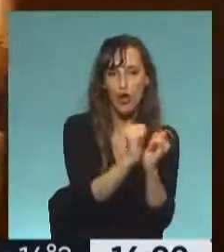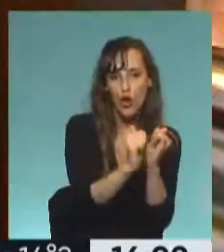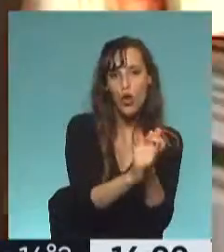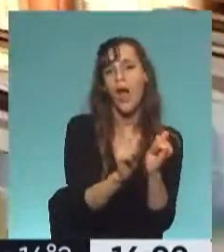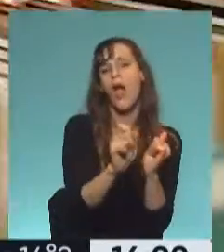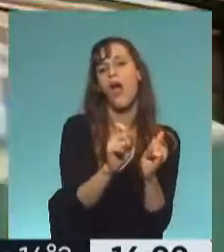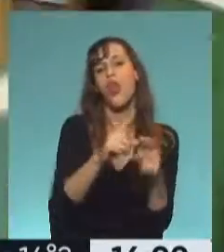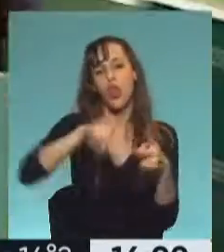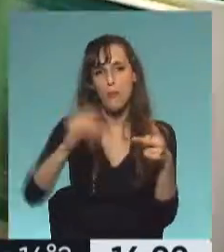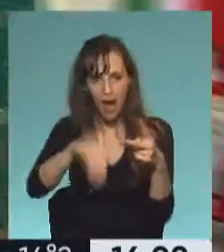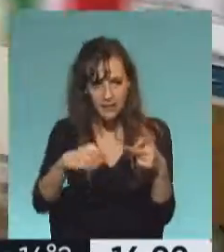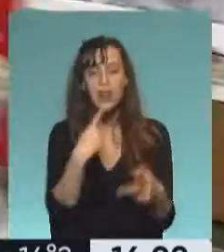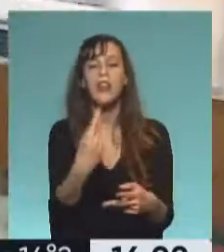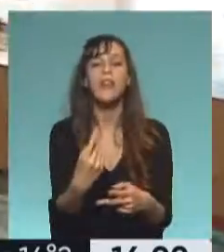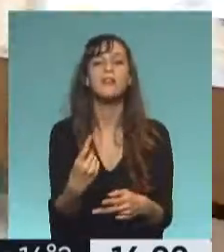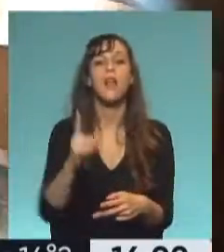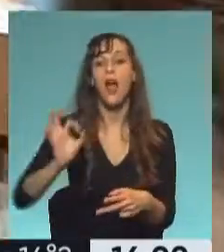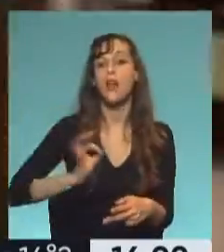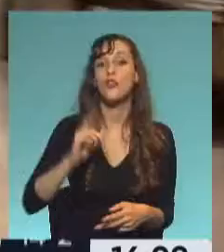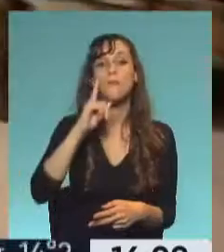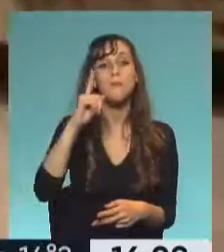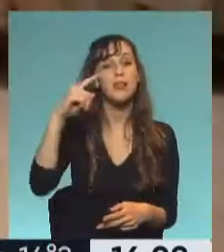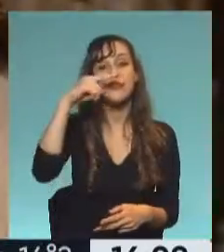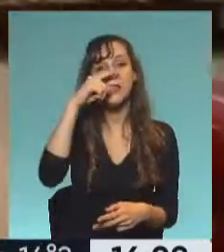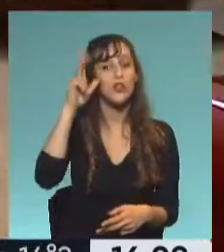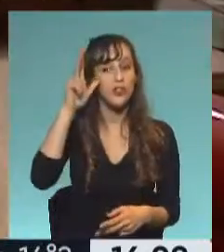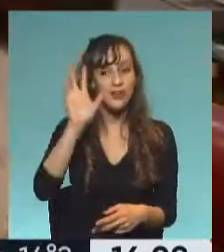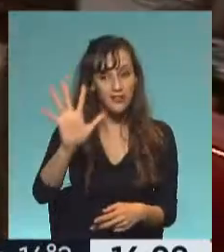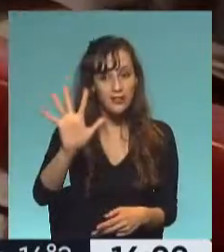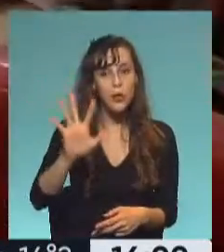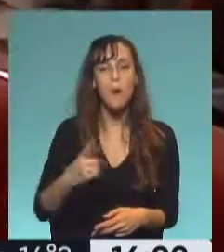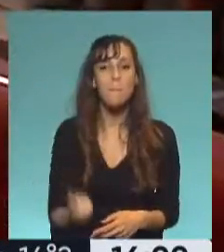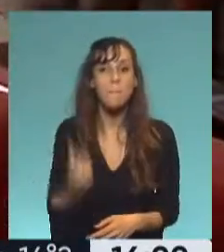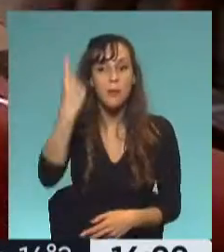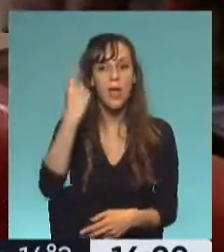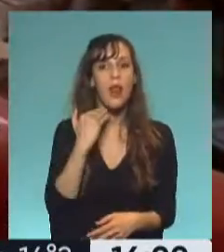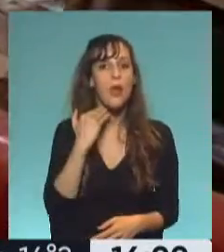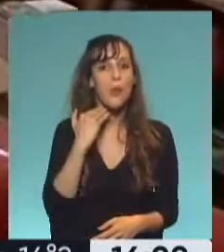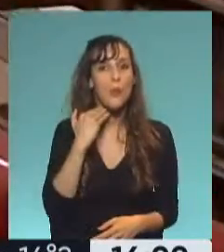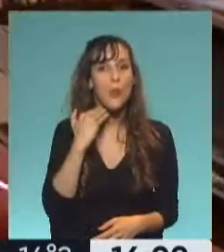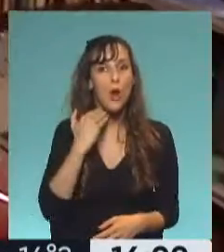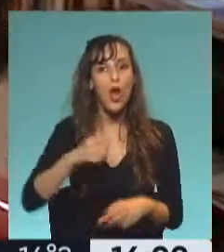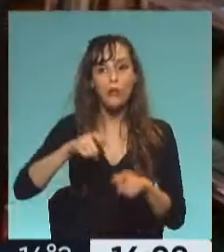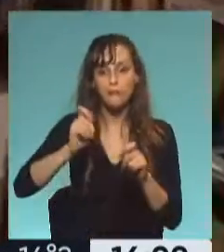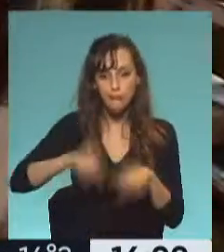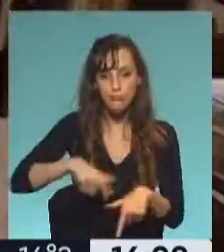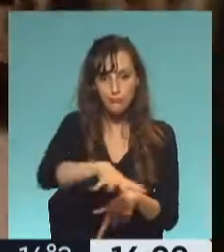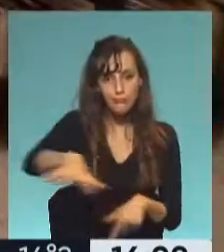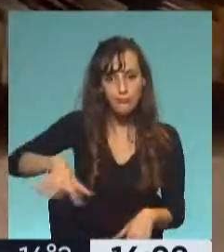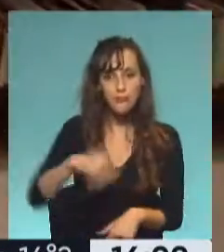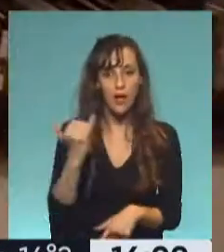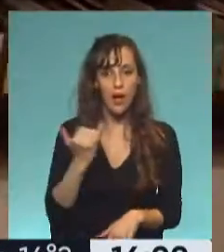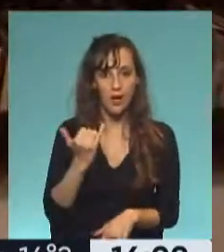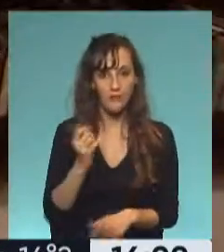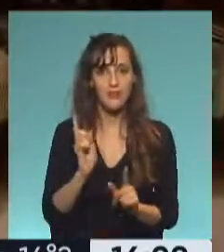ubican 1785, que aparecen los primeros libros que llegan acá a la Gran Aldea y se instalan en esta